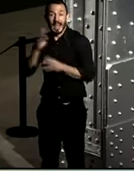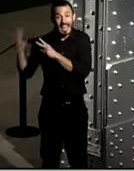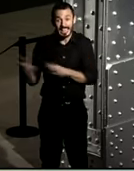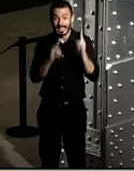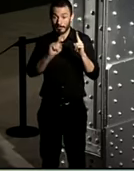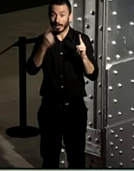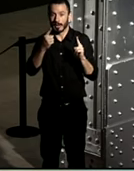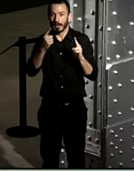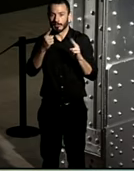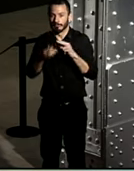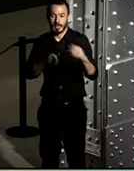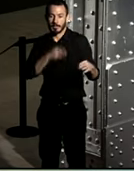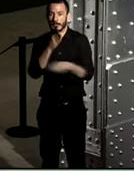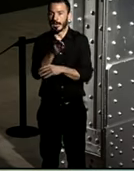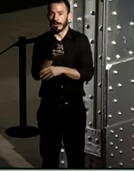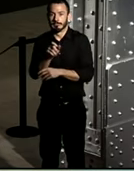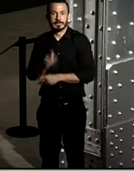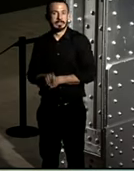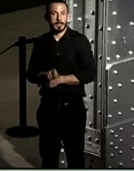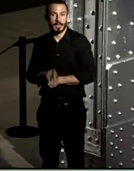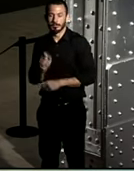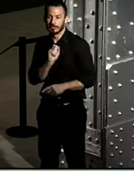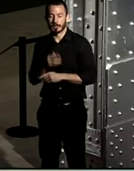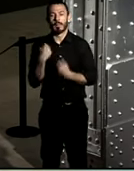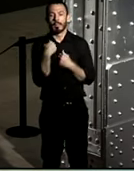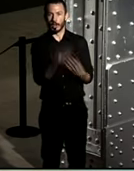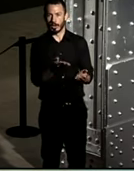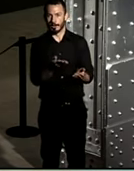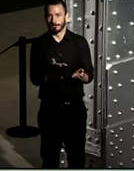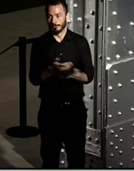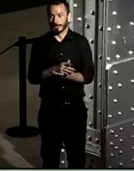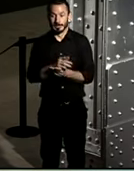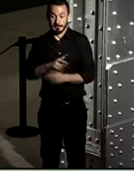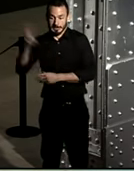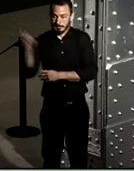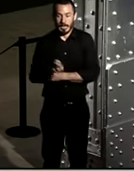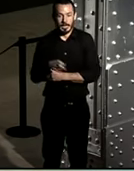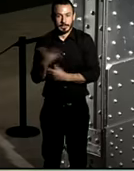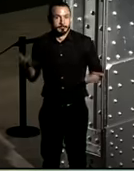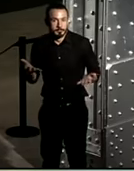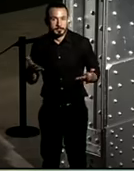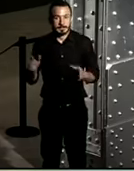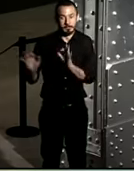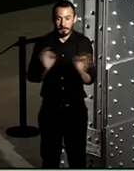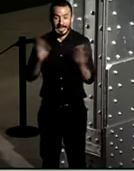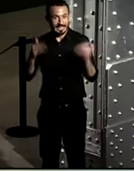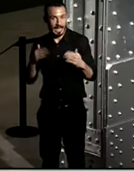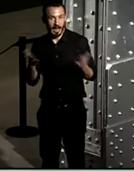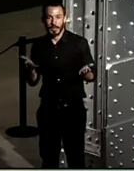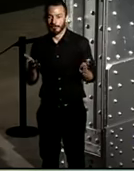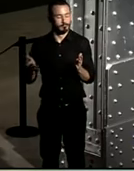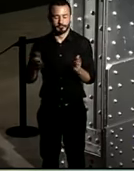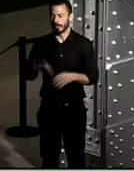una donación de semen. Así, llegas en frío y dices, venga, Paco, sí, coge un Playboy. Él, sabes, no es de medias tintas, él